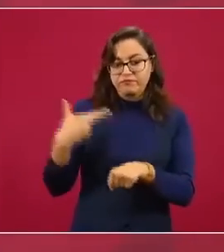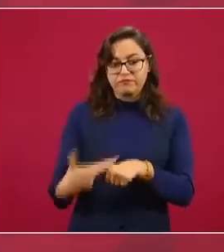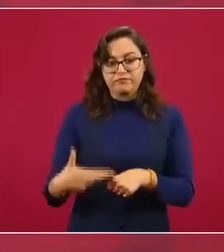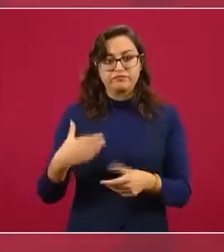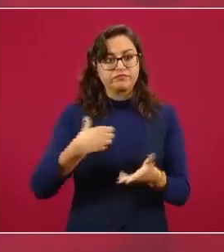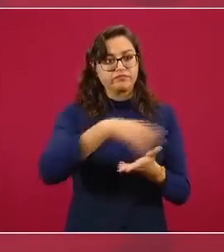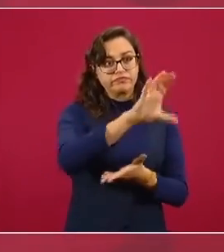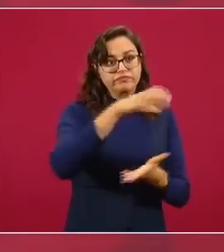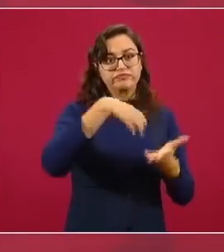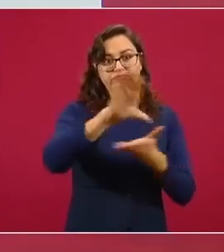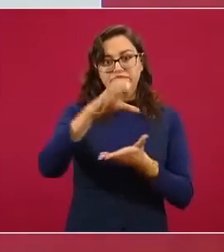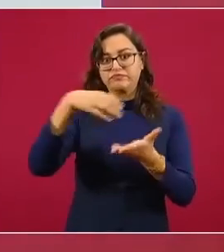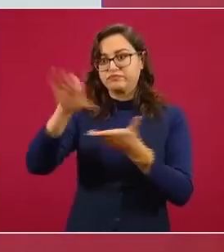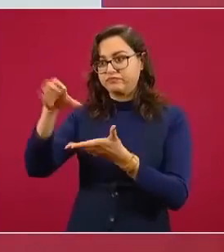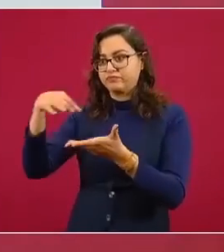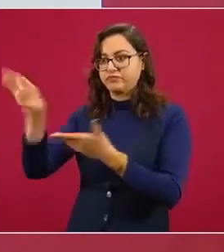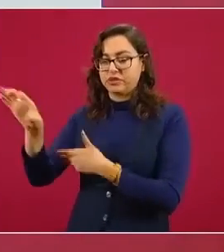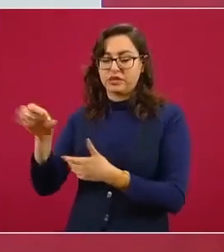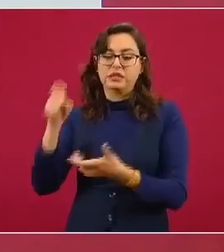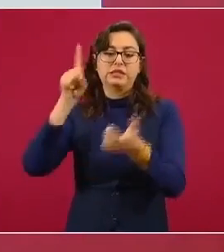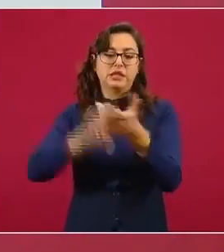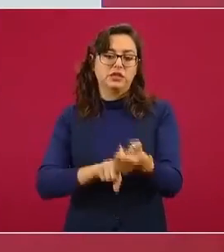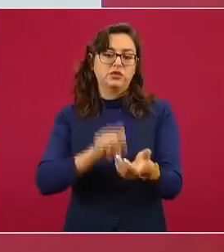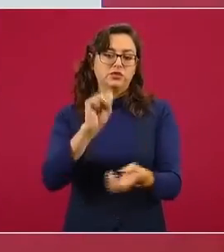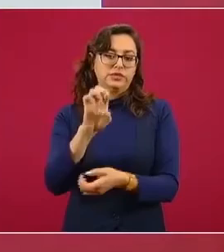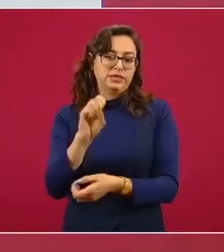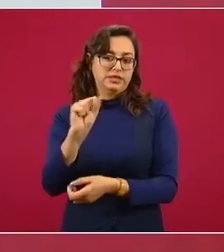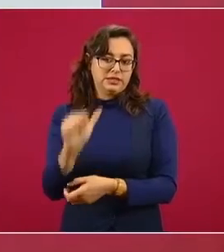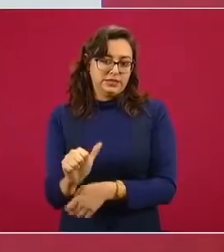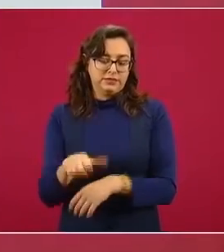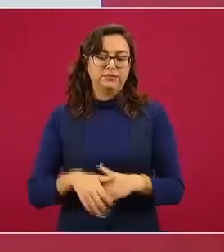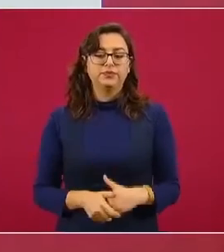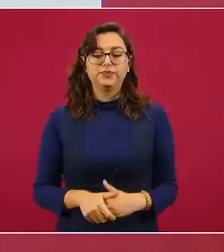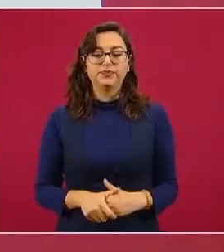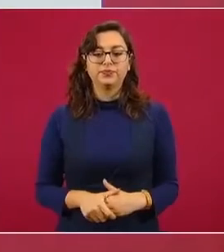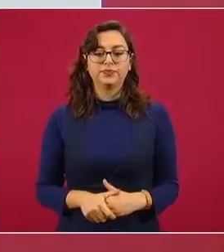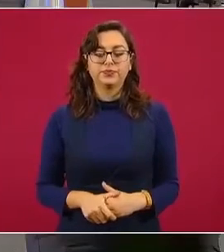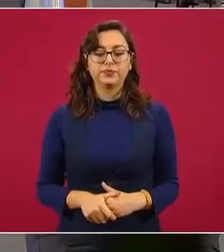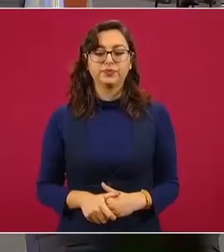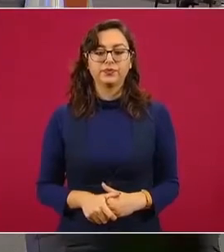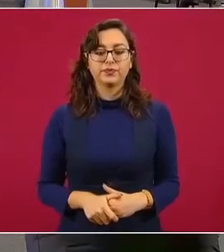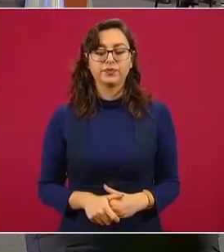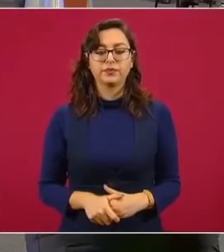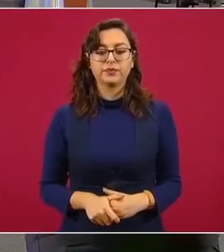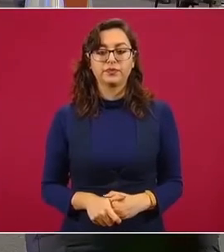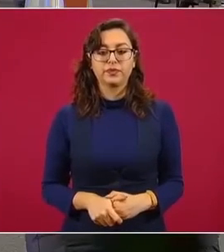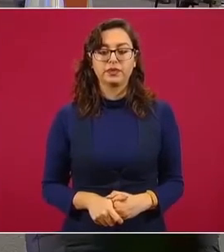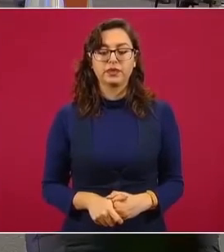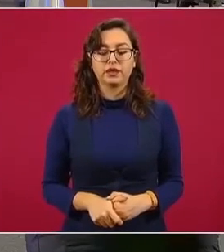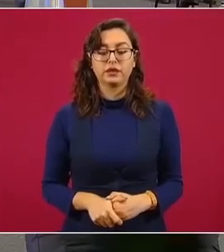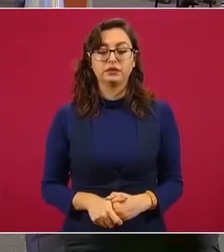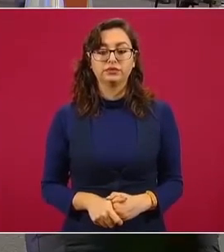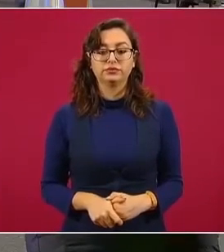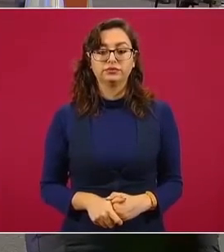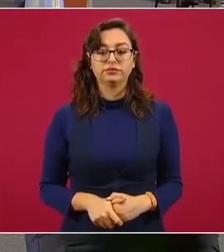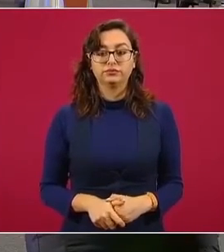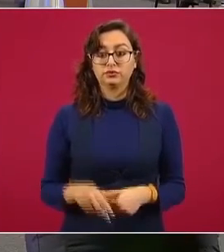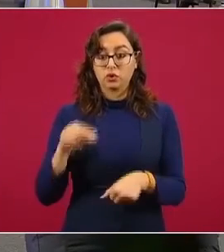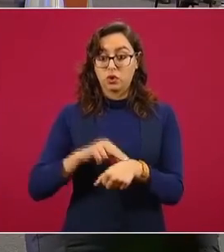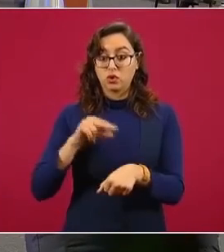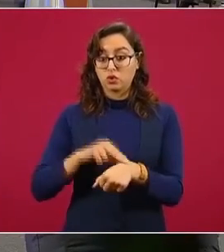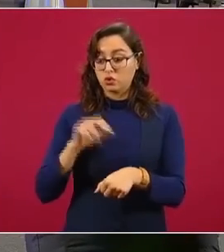puntos de vacunación que señale la Secretaría de Salud. Me dice el doctor Alcocer que esto ya lo tienen